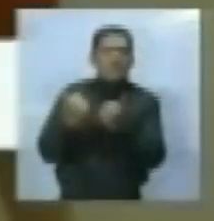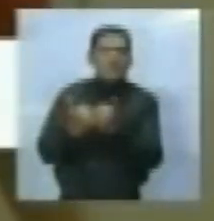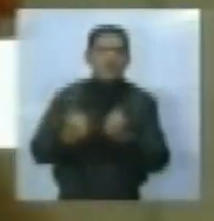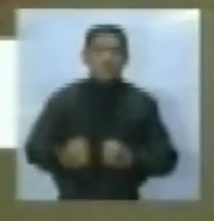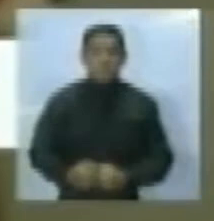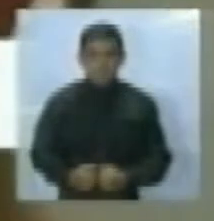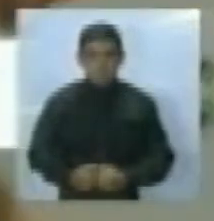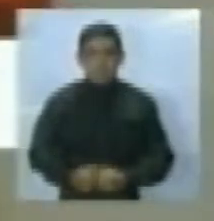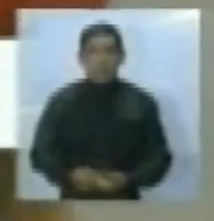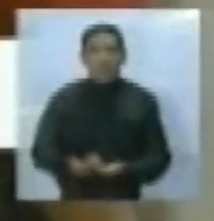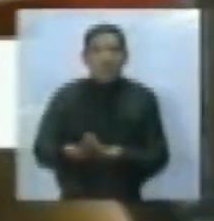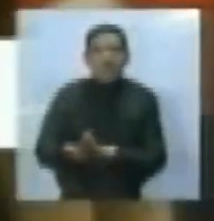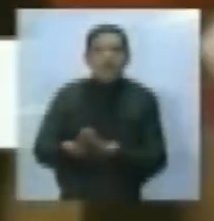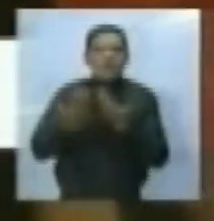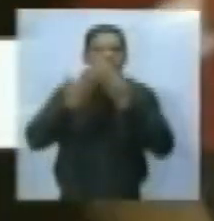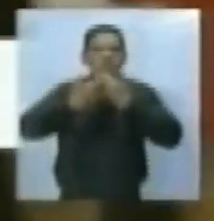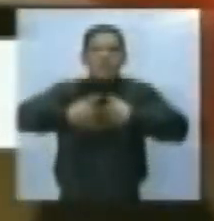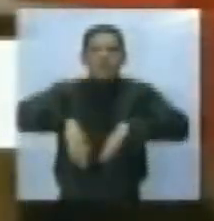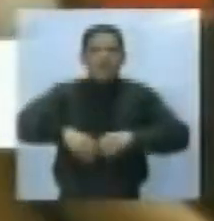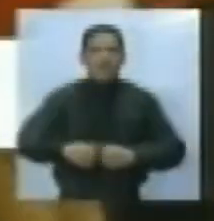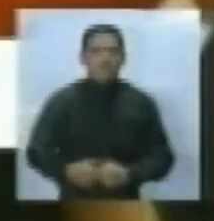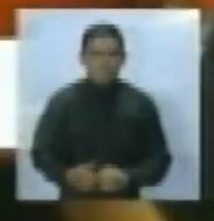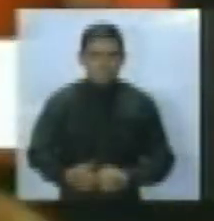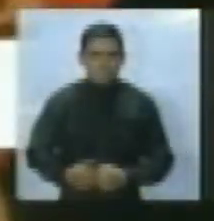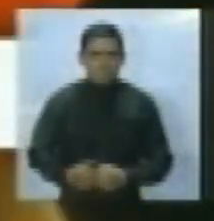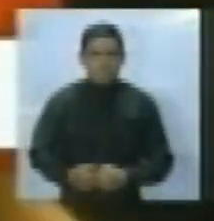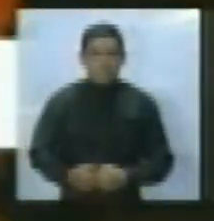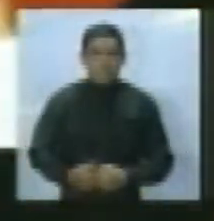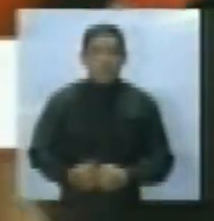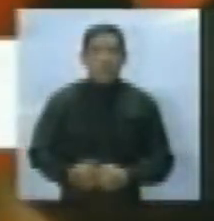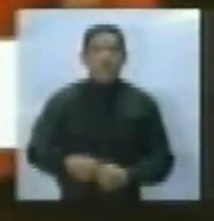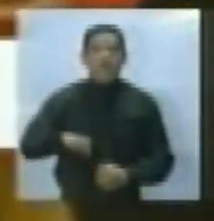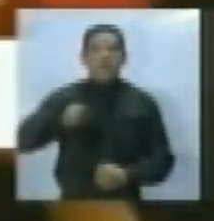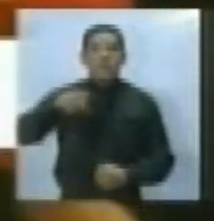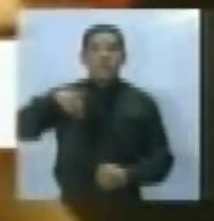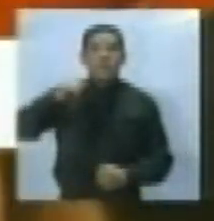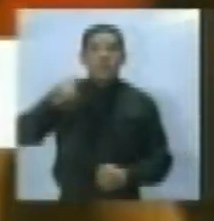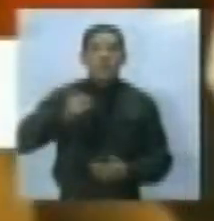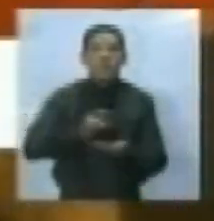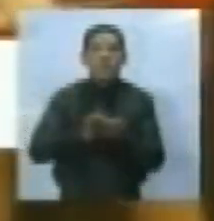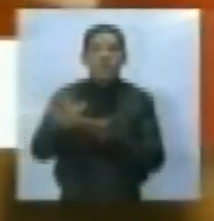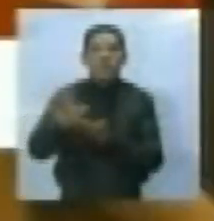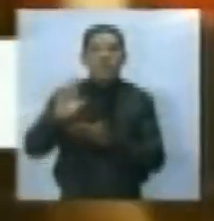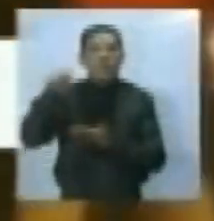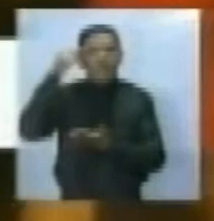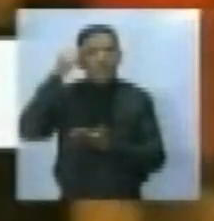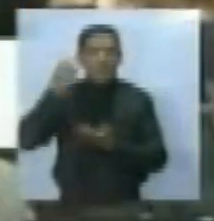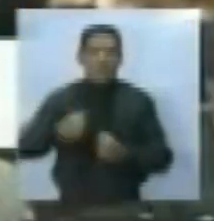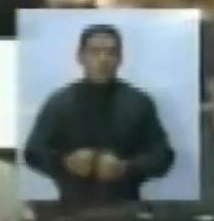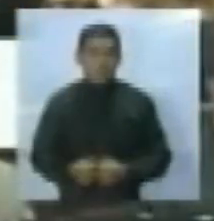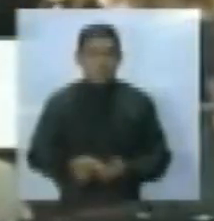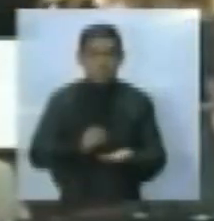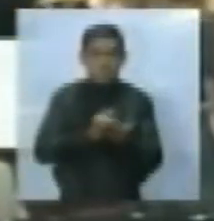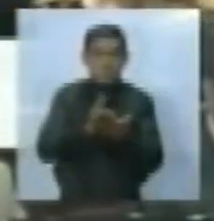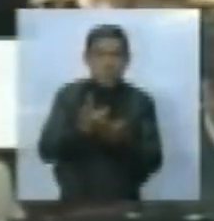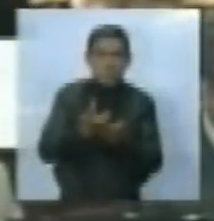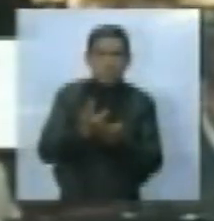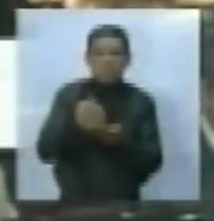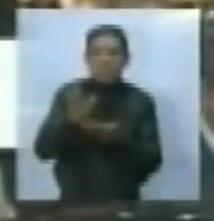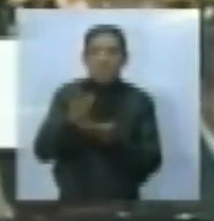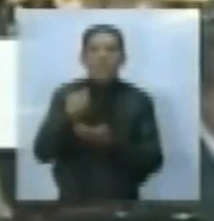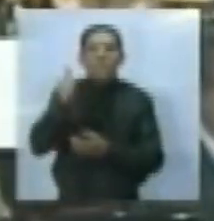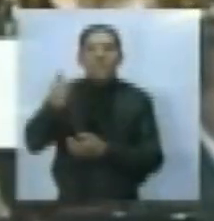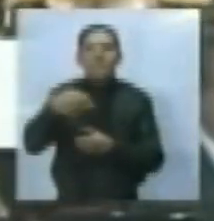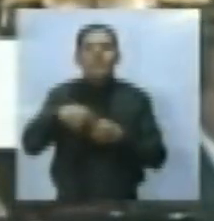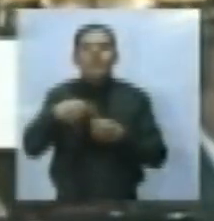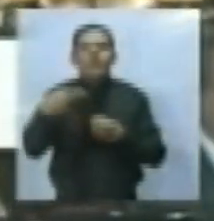que este es el final de la vida política de Espinosa, quien no fue expulsada del gobierno, tampoco fue destituida. Ella renunció